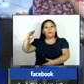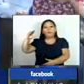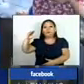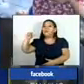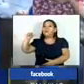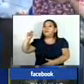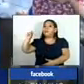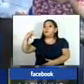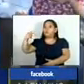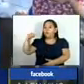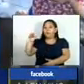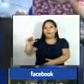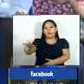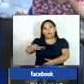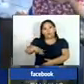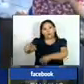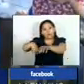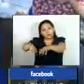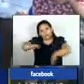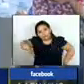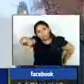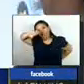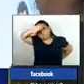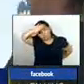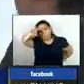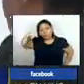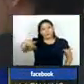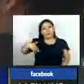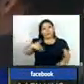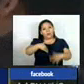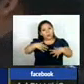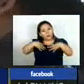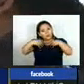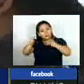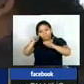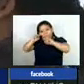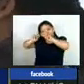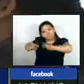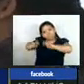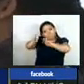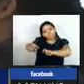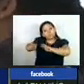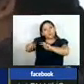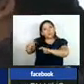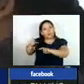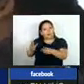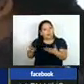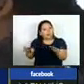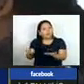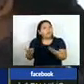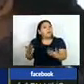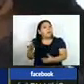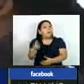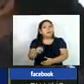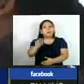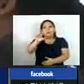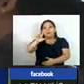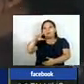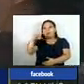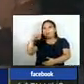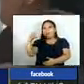Cuscatlán. El Ministerio de Salud y el equipo interdisciplinario de contención epidemiológica realizaron al menos 300